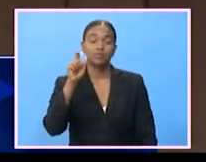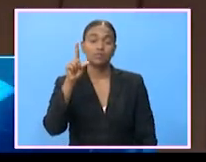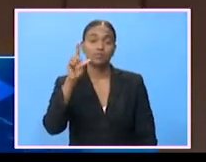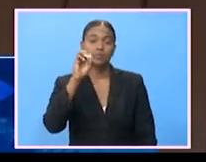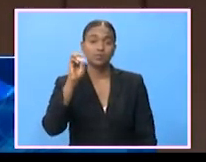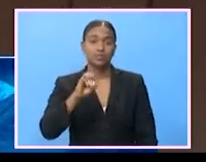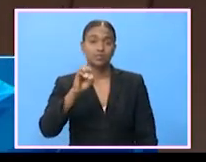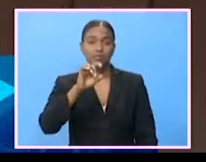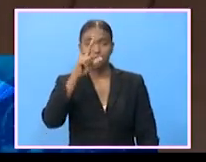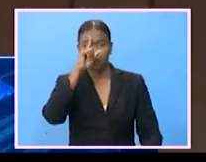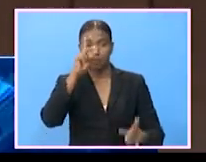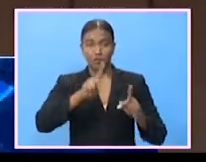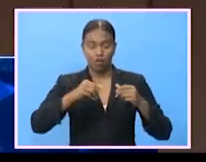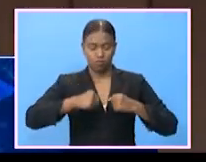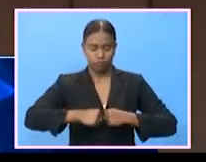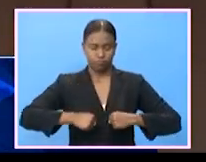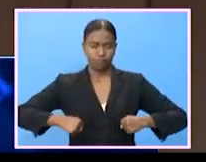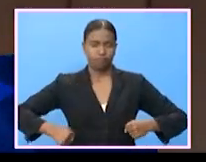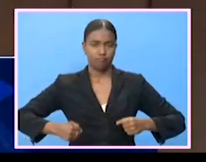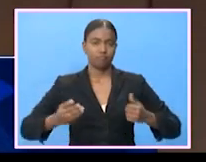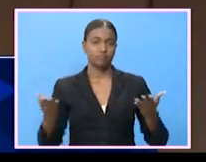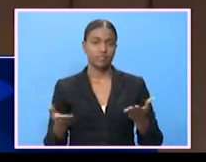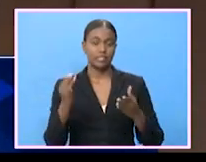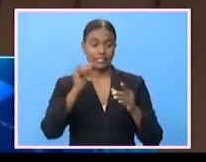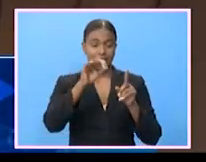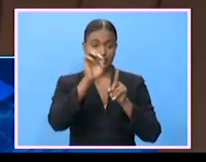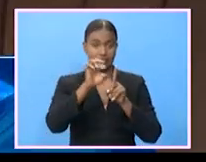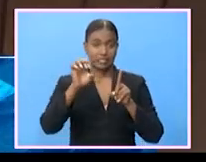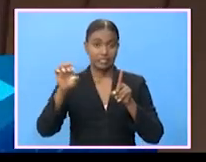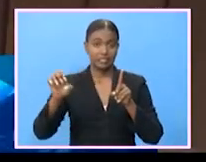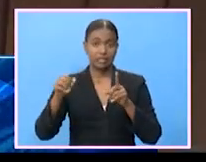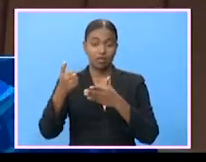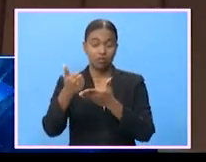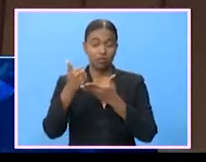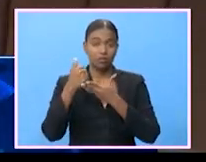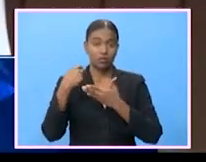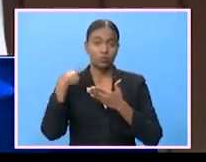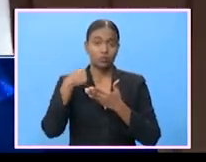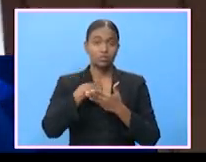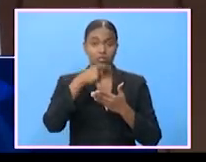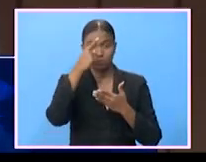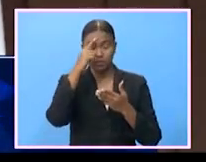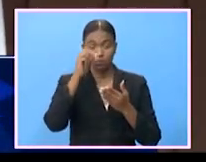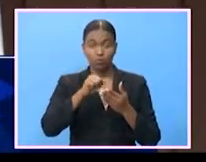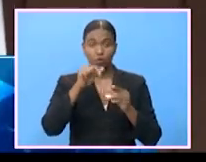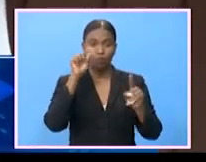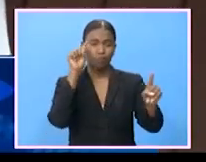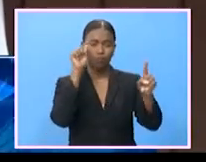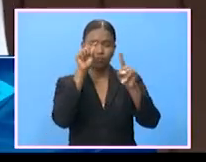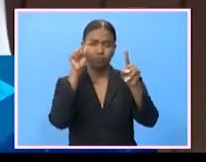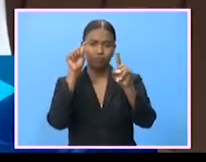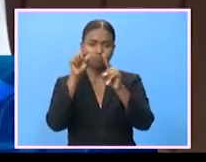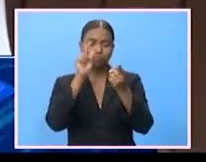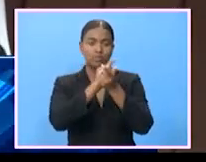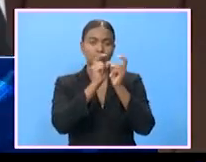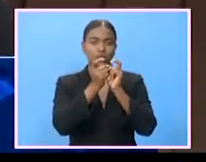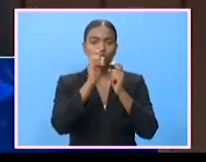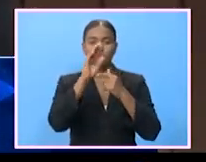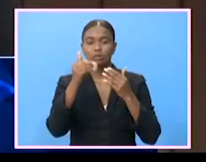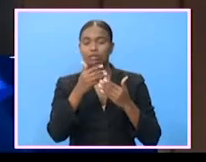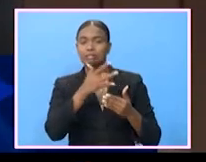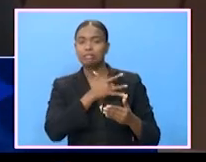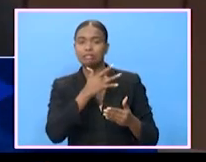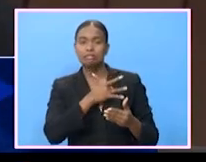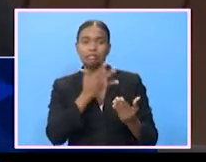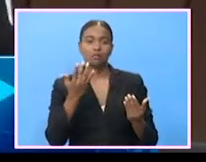de sobrepeso y obesidad. Estas estadísticas nos han servido como ministerio para trazar pautas para cambiar los estilos de vida